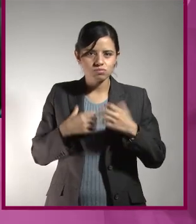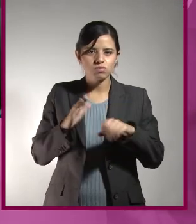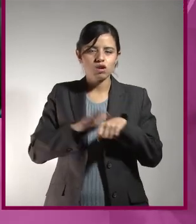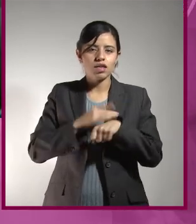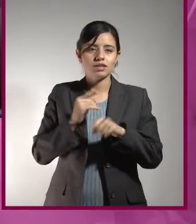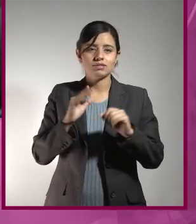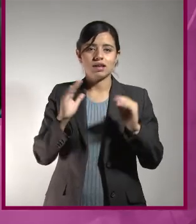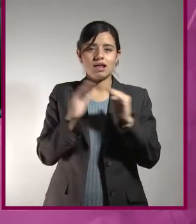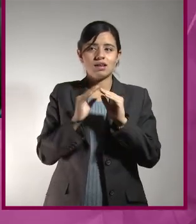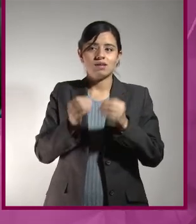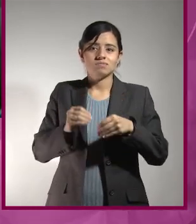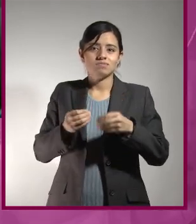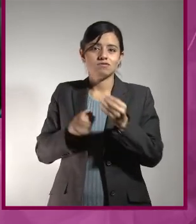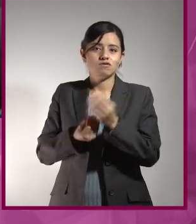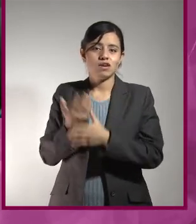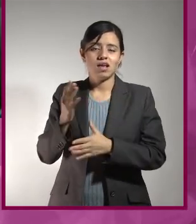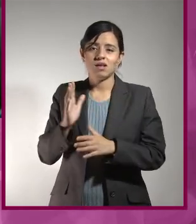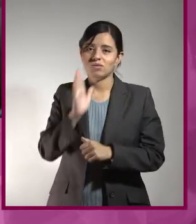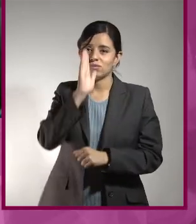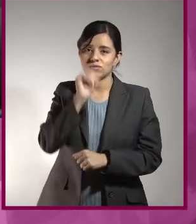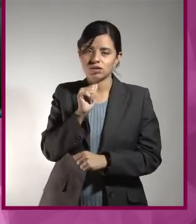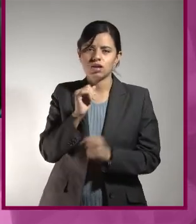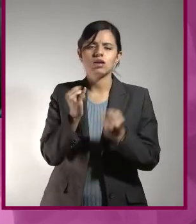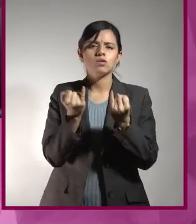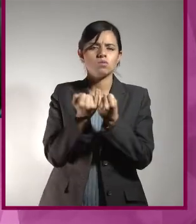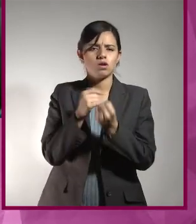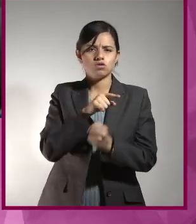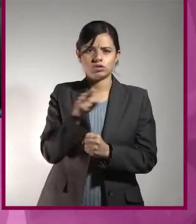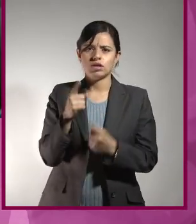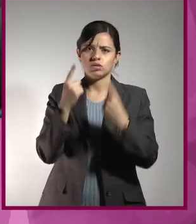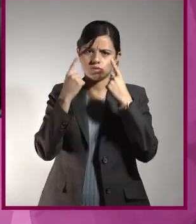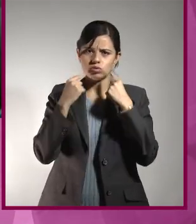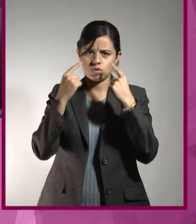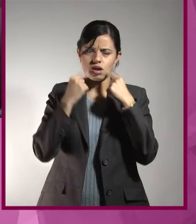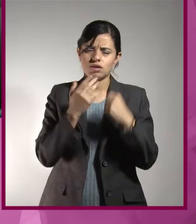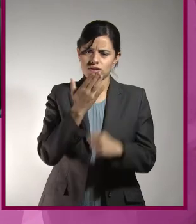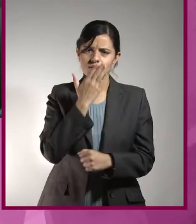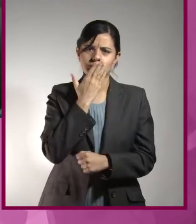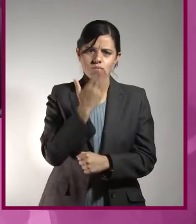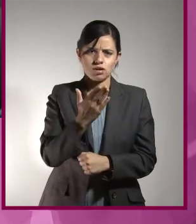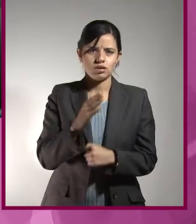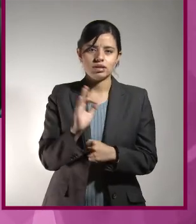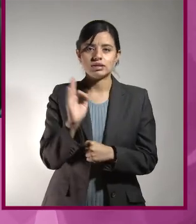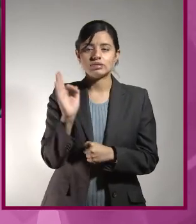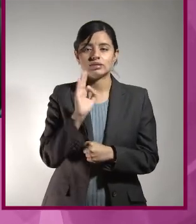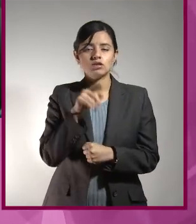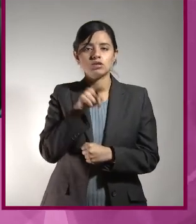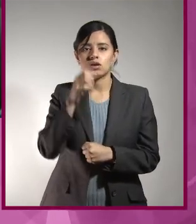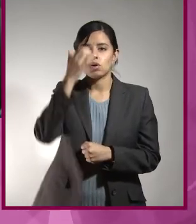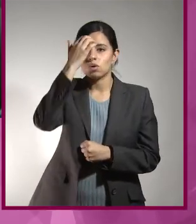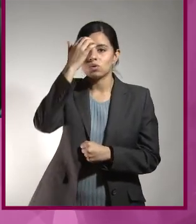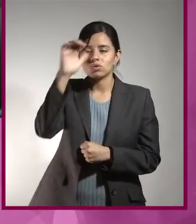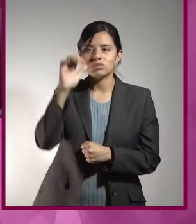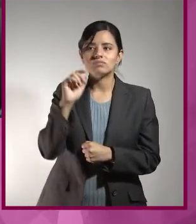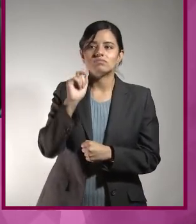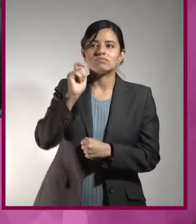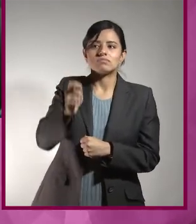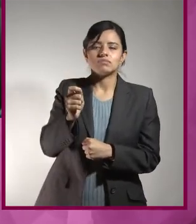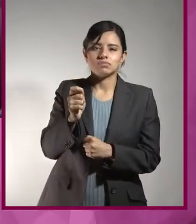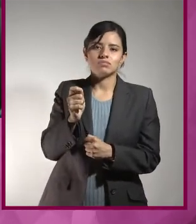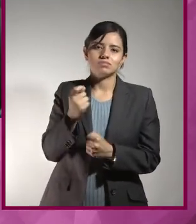salir. También está bien llorar, sobre todo frente a situaciones o desafíos que no conocemos como